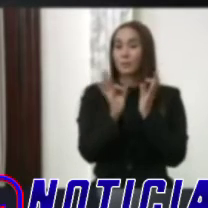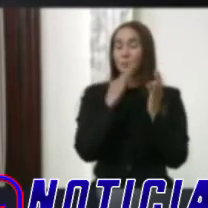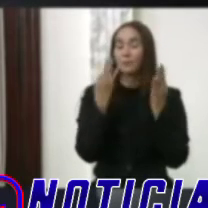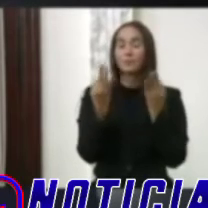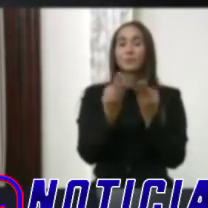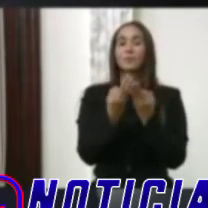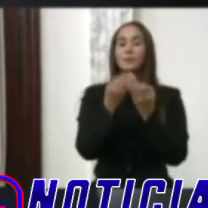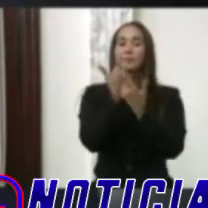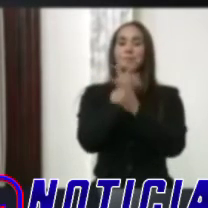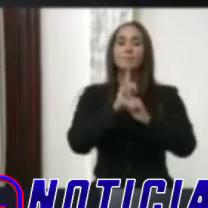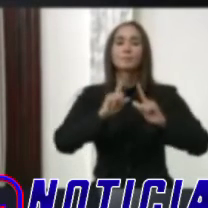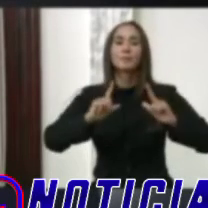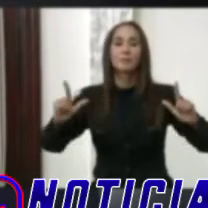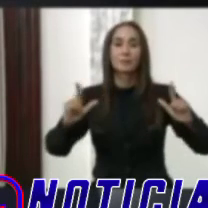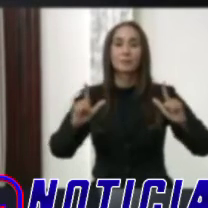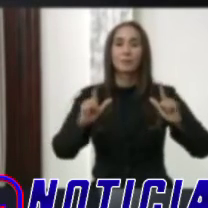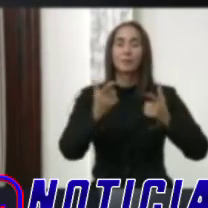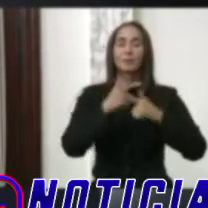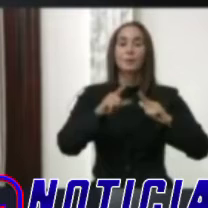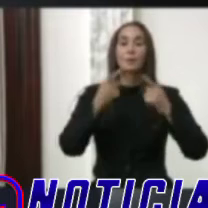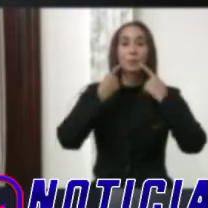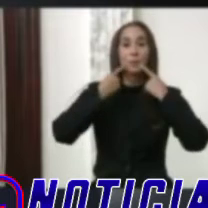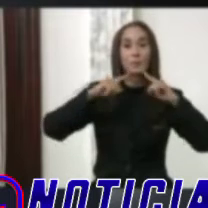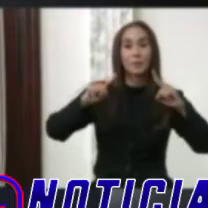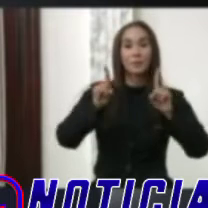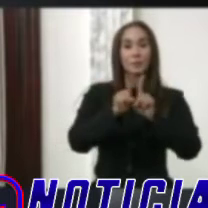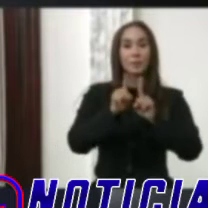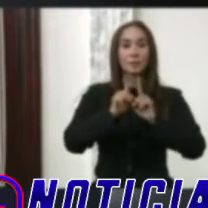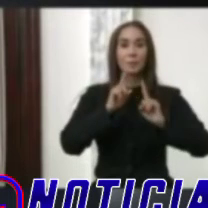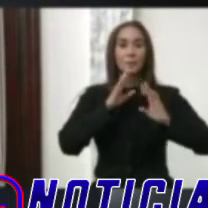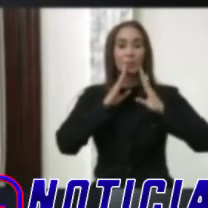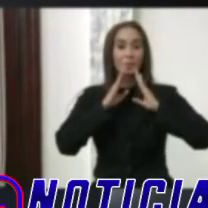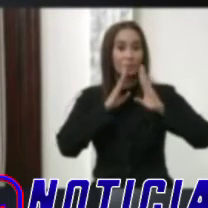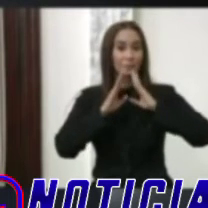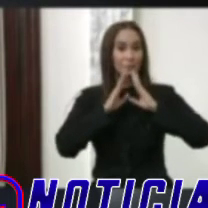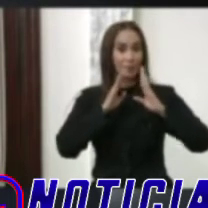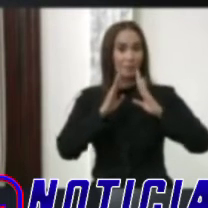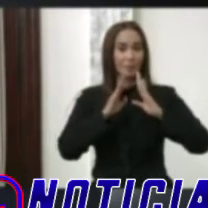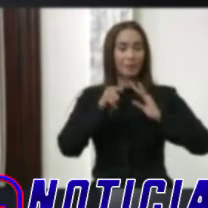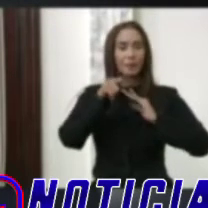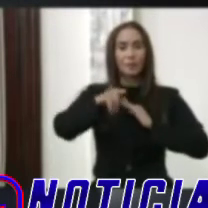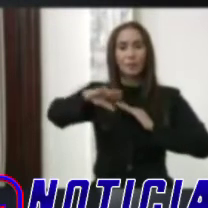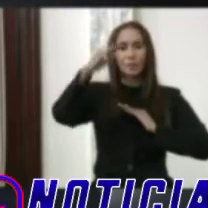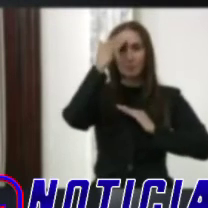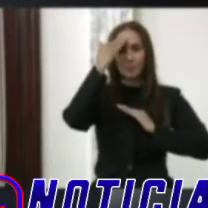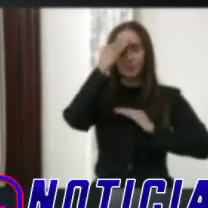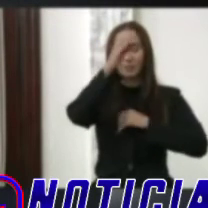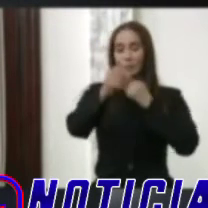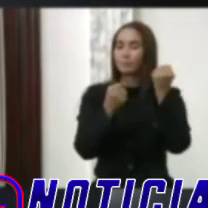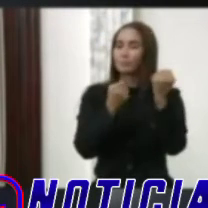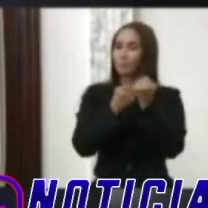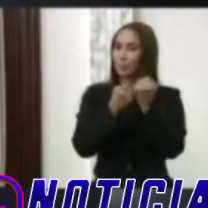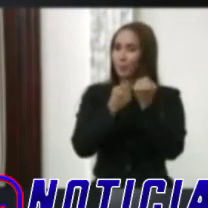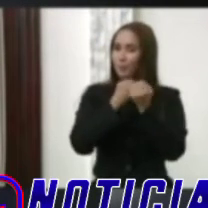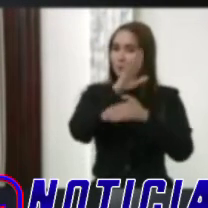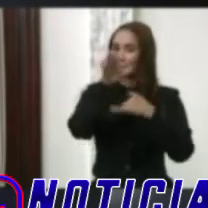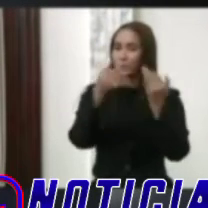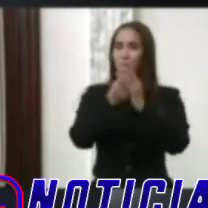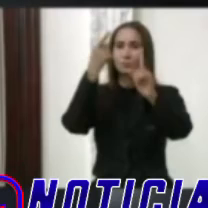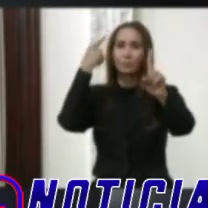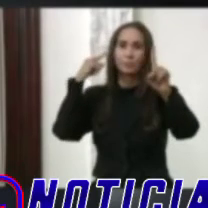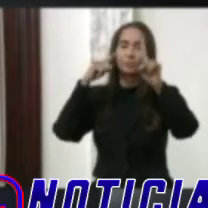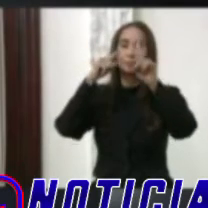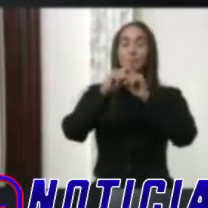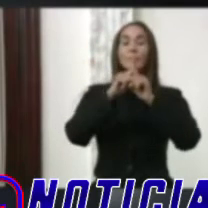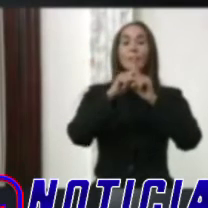promoción de la libertad de prensa y de expresión. Y como usted bien sabe, nos apoyamos todos en nuestra misión y visión que se